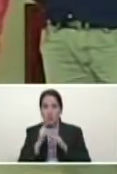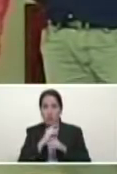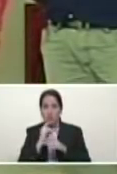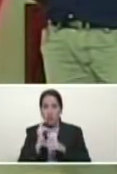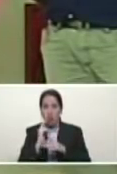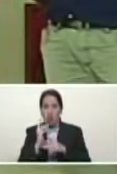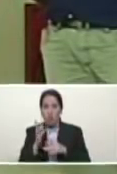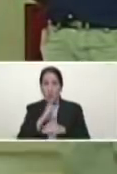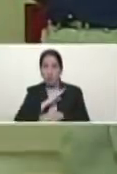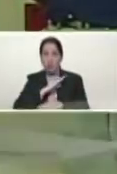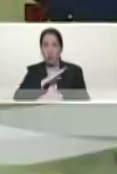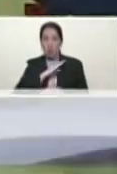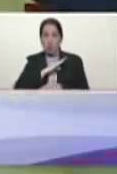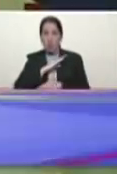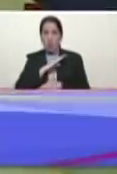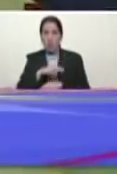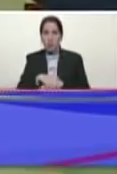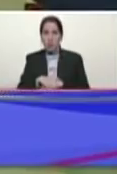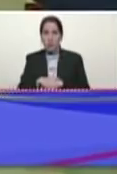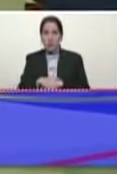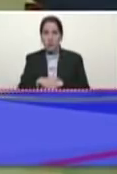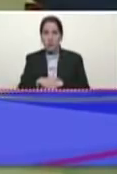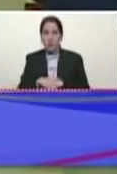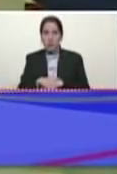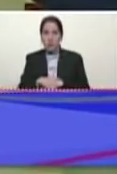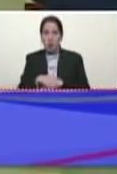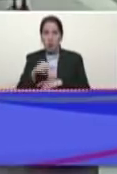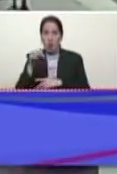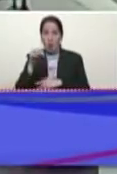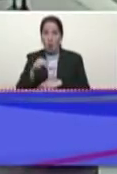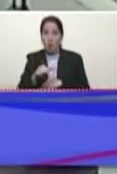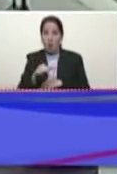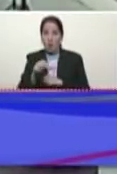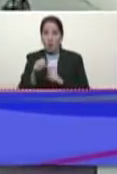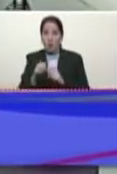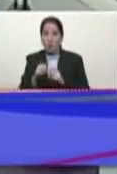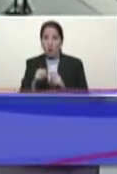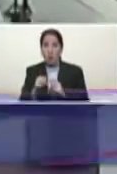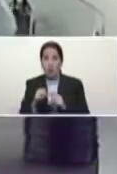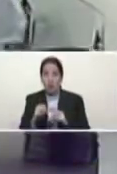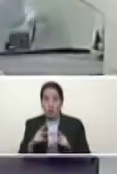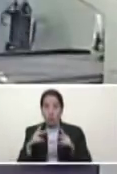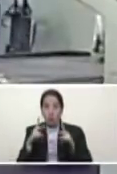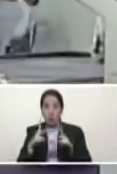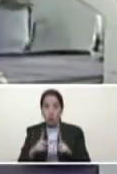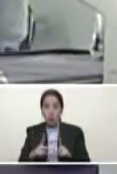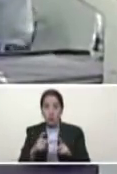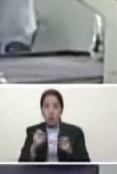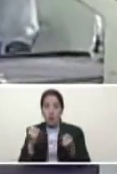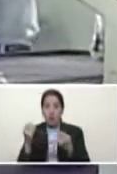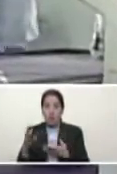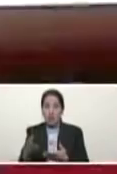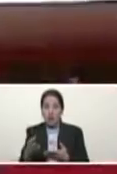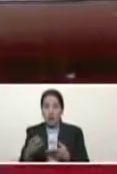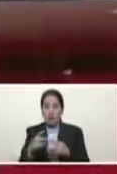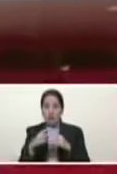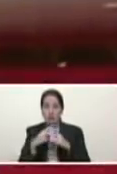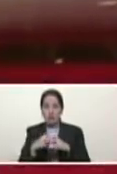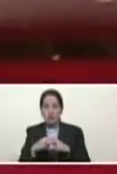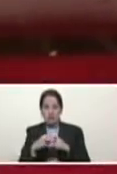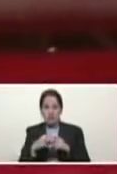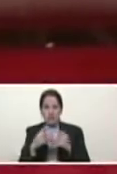propio nombre. Hoy, en esta oportunidad, reactivando la planta procesadora de